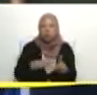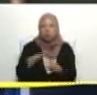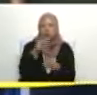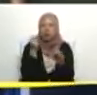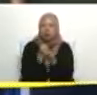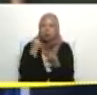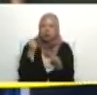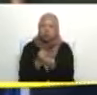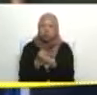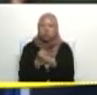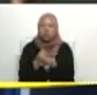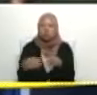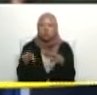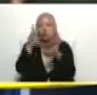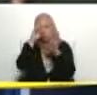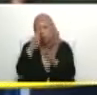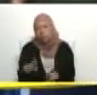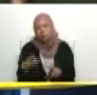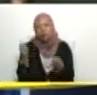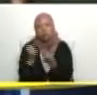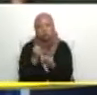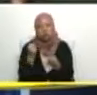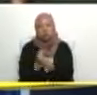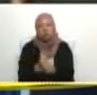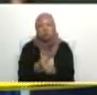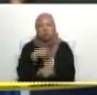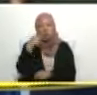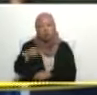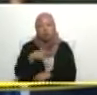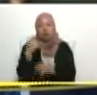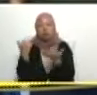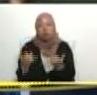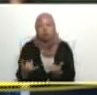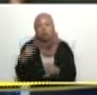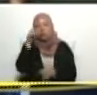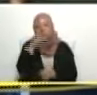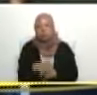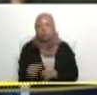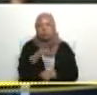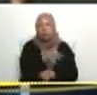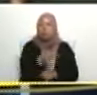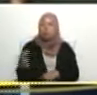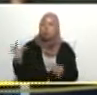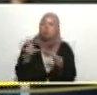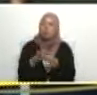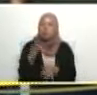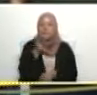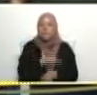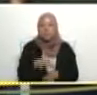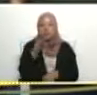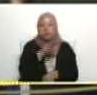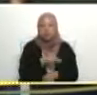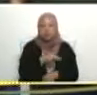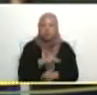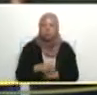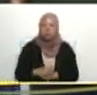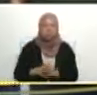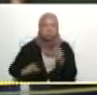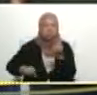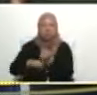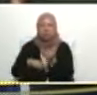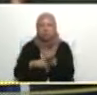desestabilizador, responderemos contundentemente, en perfecta unión cívico-militar,